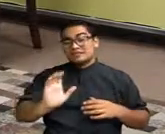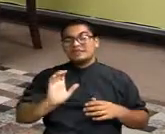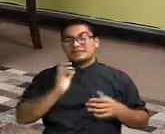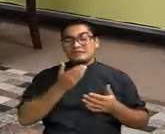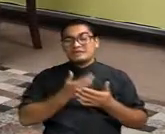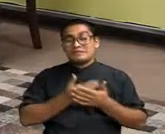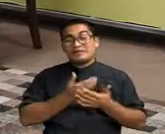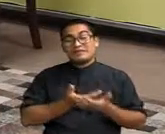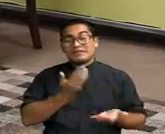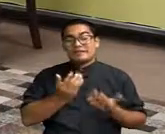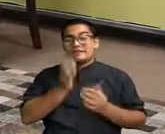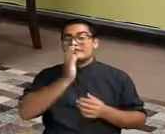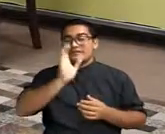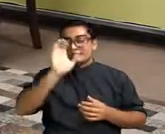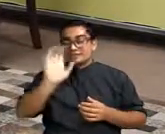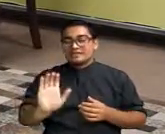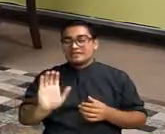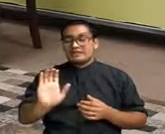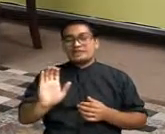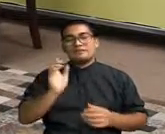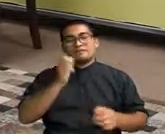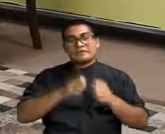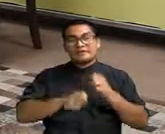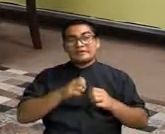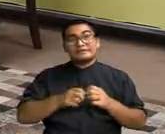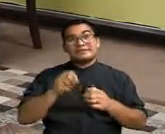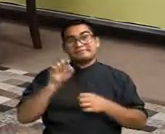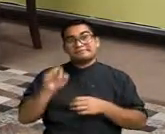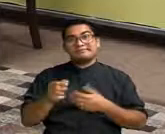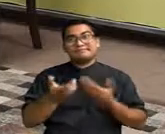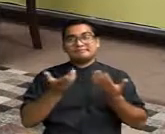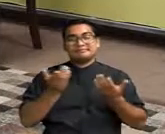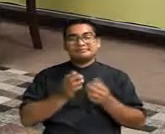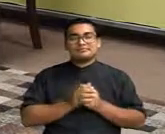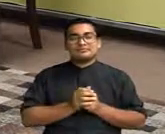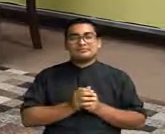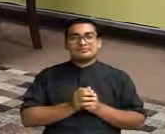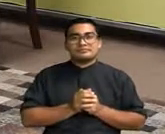lo que está es tiene una depresión en ese momento, ¿verdad?